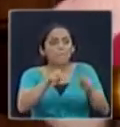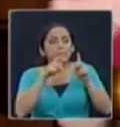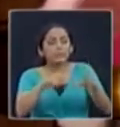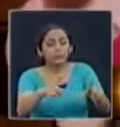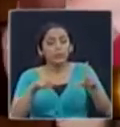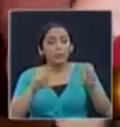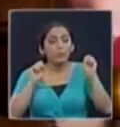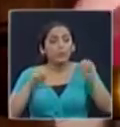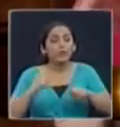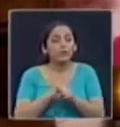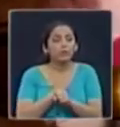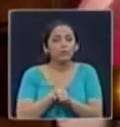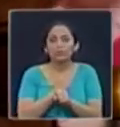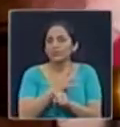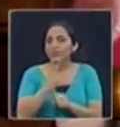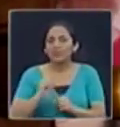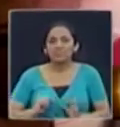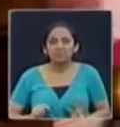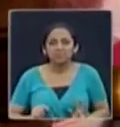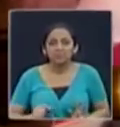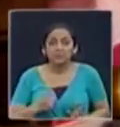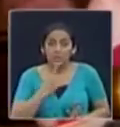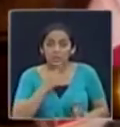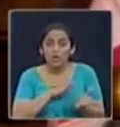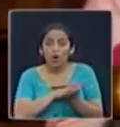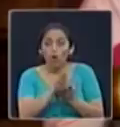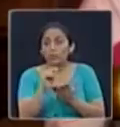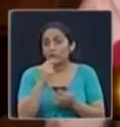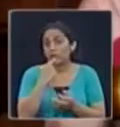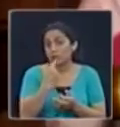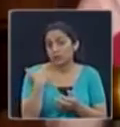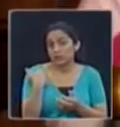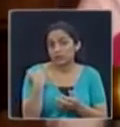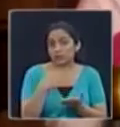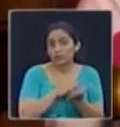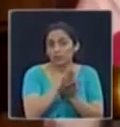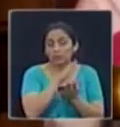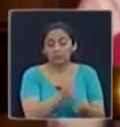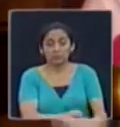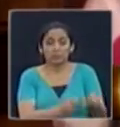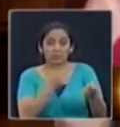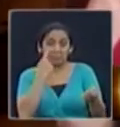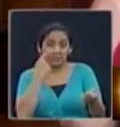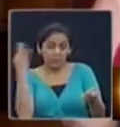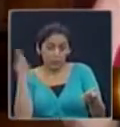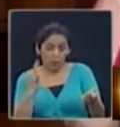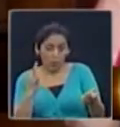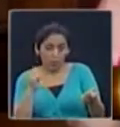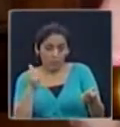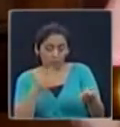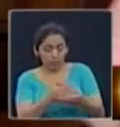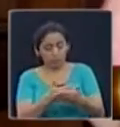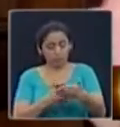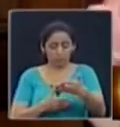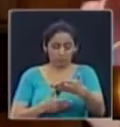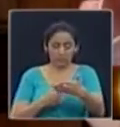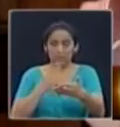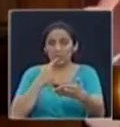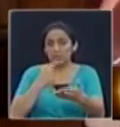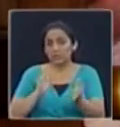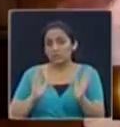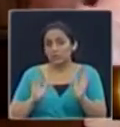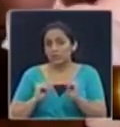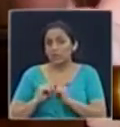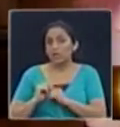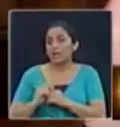una copia, hay que ver si auténtica o falsa, de un supuesto real permiso dado por la CTE, la